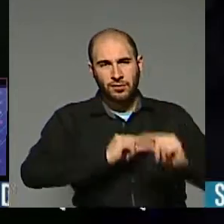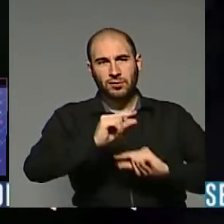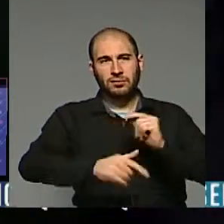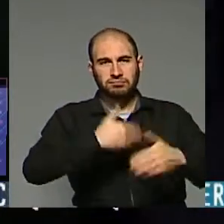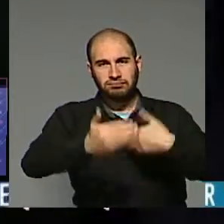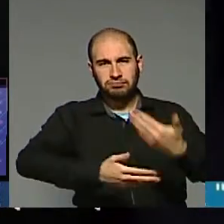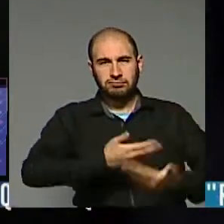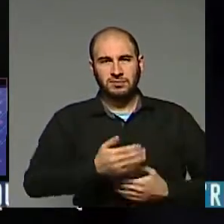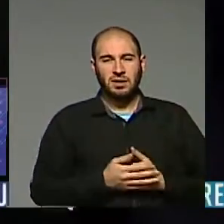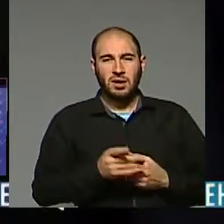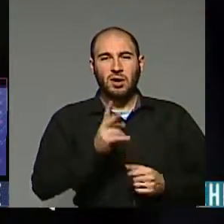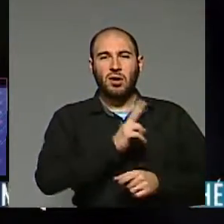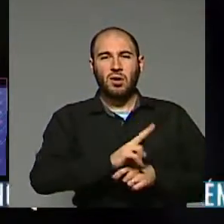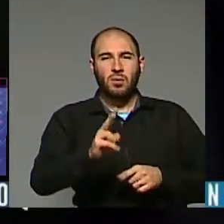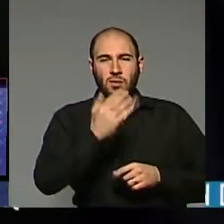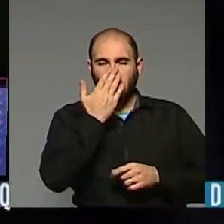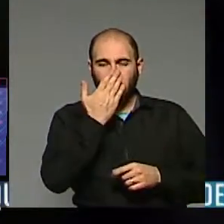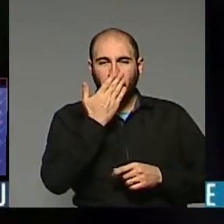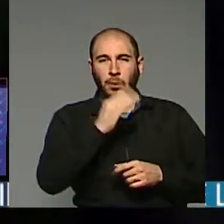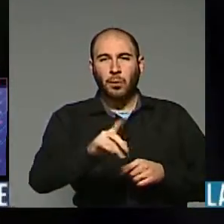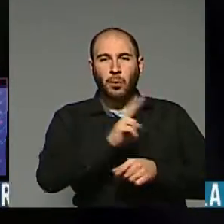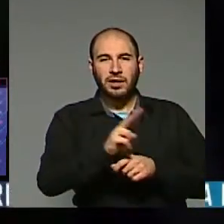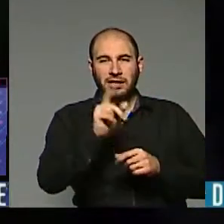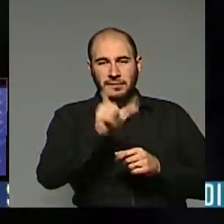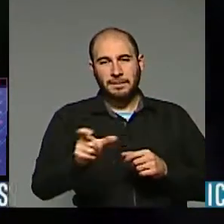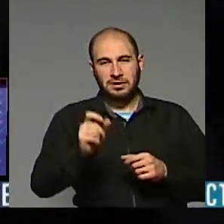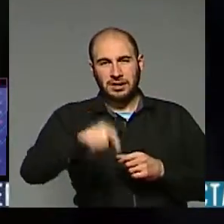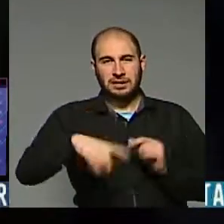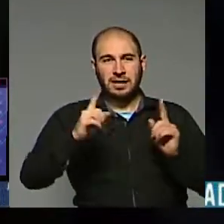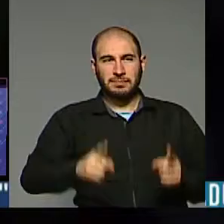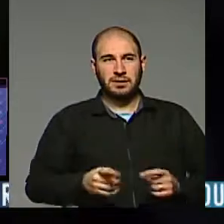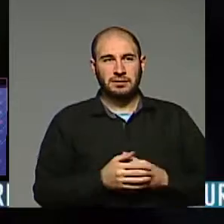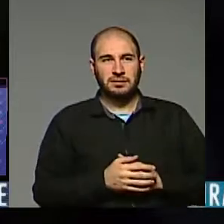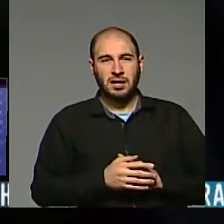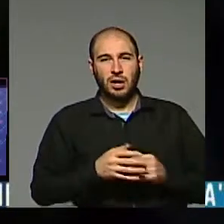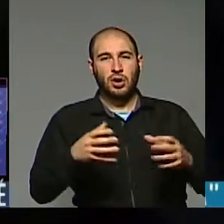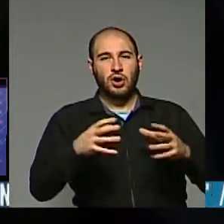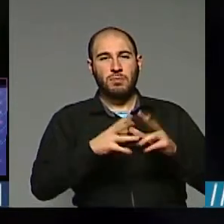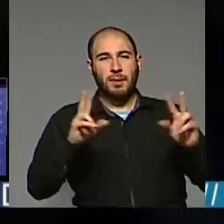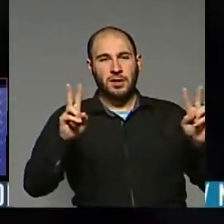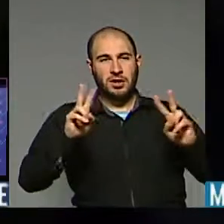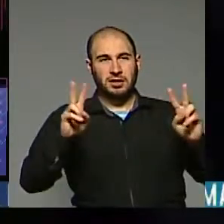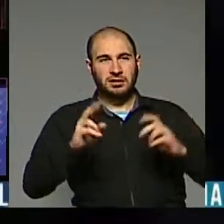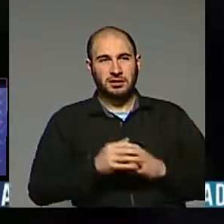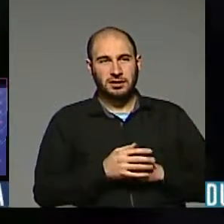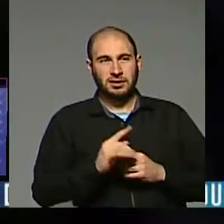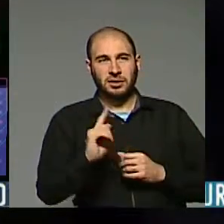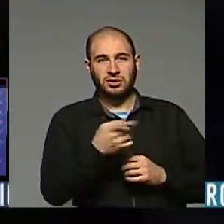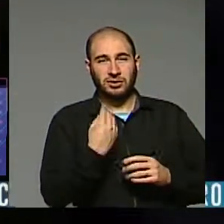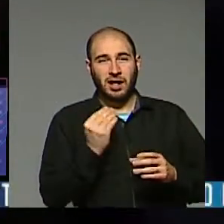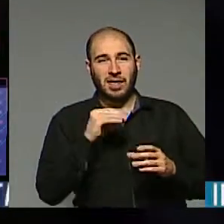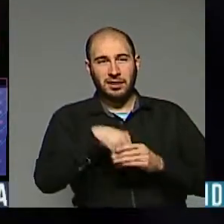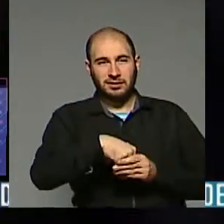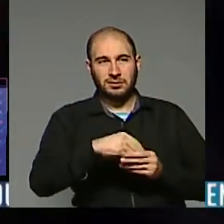progresista, que cuida de Córdoba y los cordobeses, y los peronistas que formamos